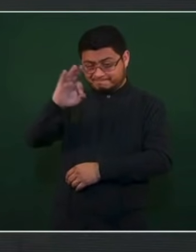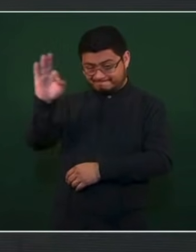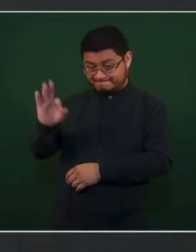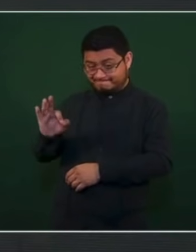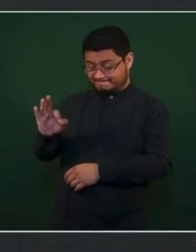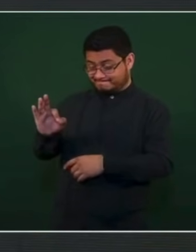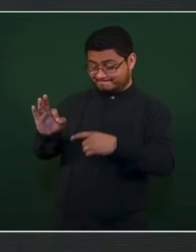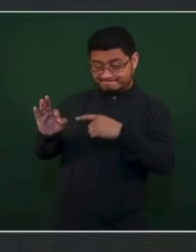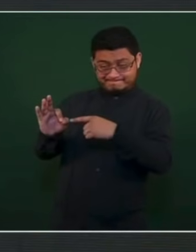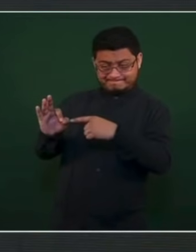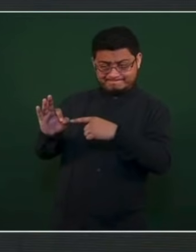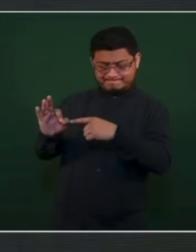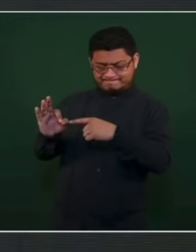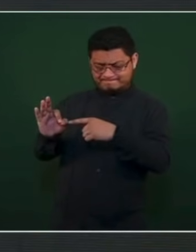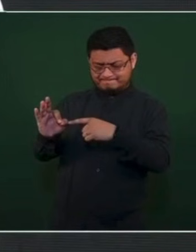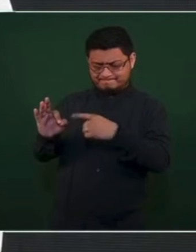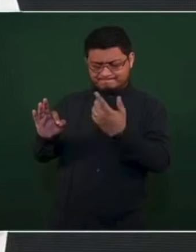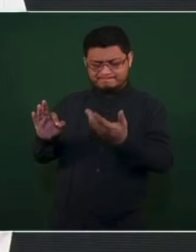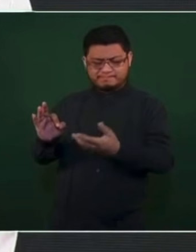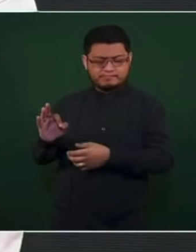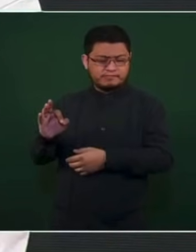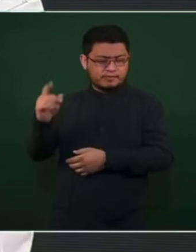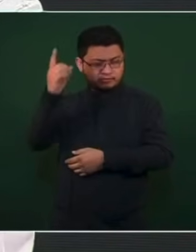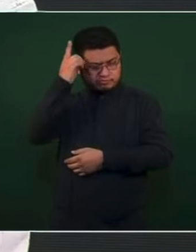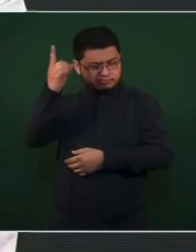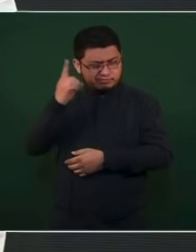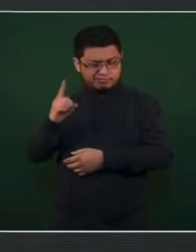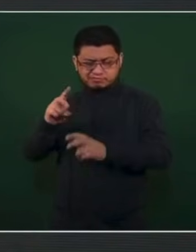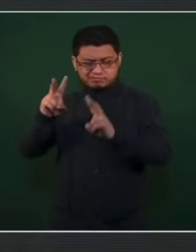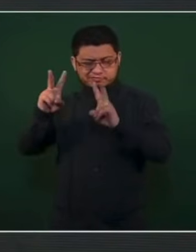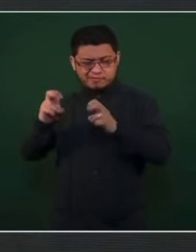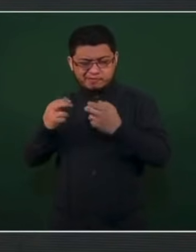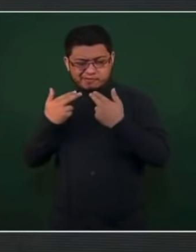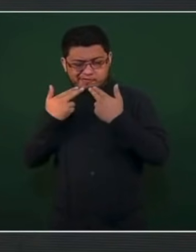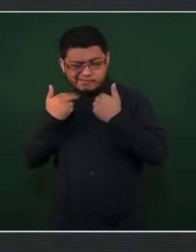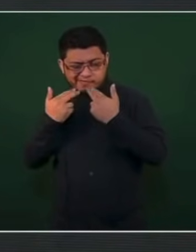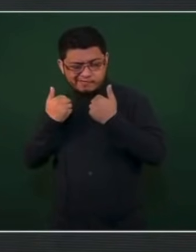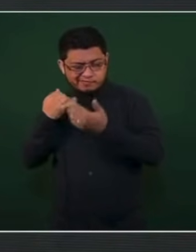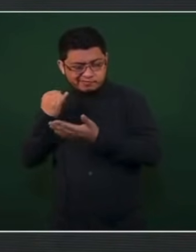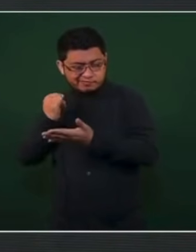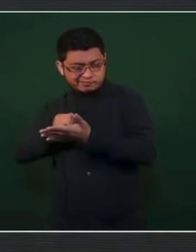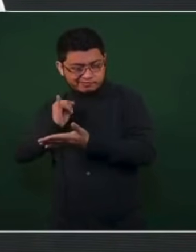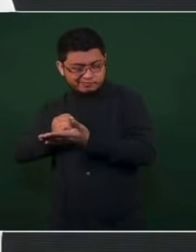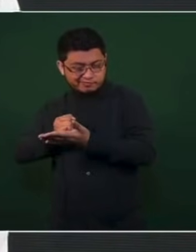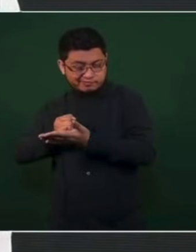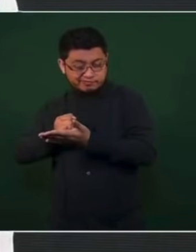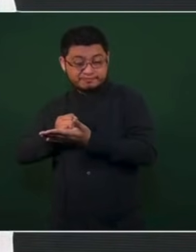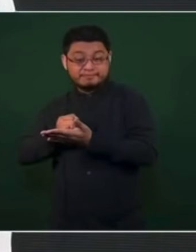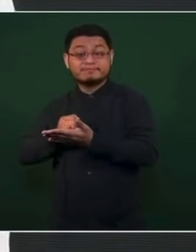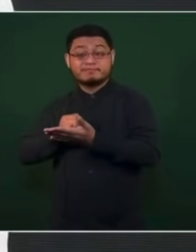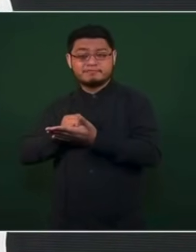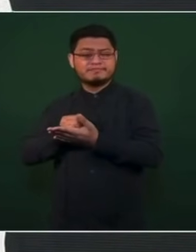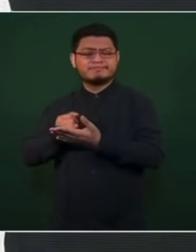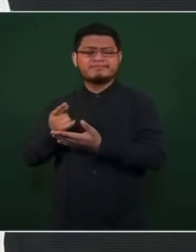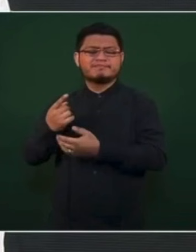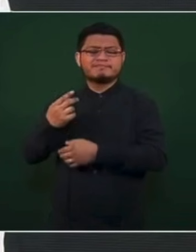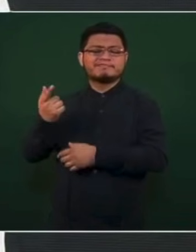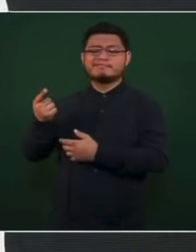de los delitos fiscales tienen que ver con la gente de arriba,